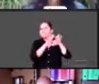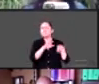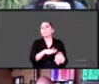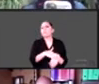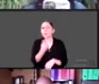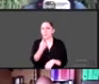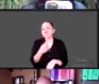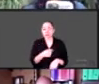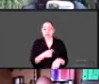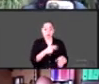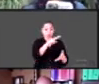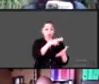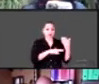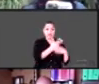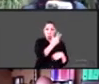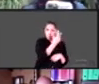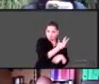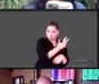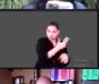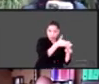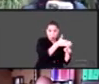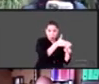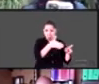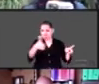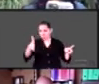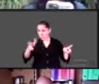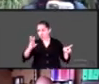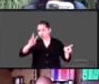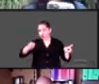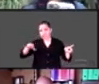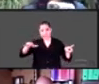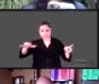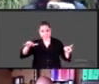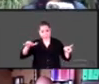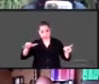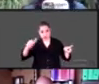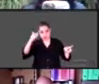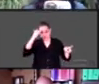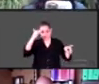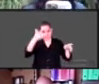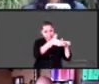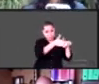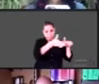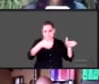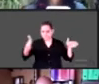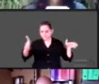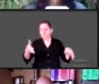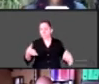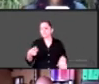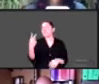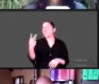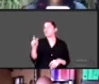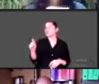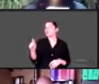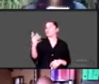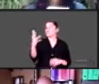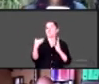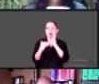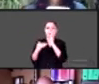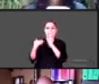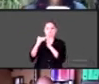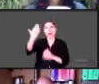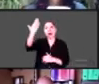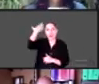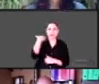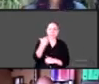se mantiene en un, yo diría, en un promedio de 2.5 millones, el último dato es 2.8 millones